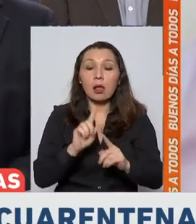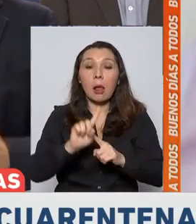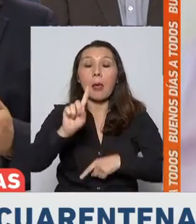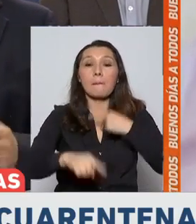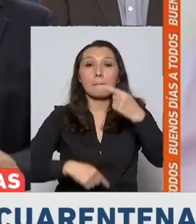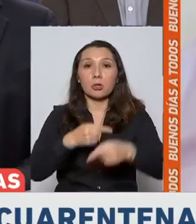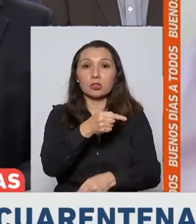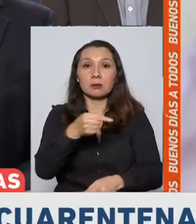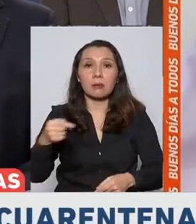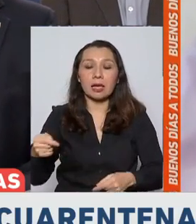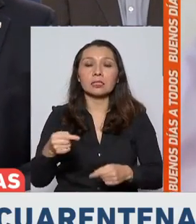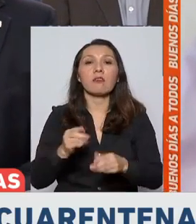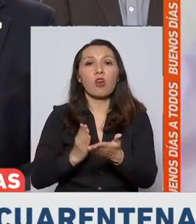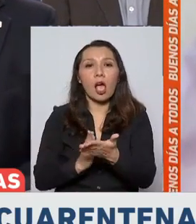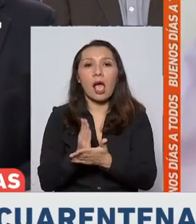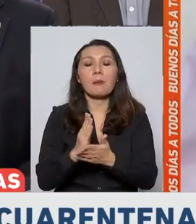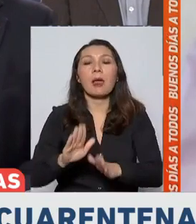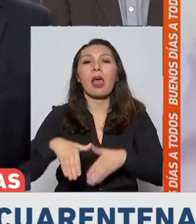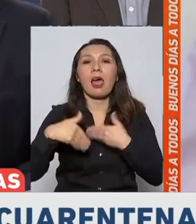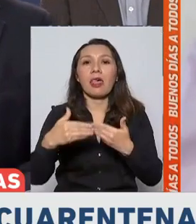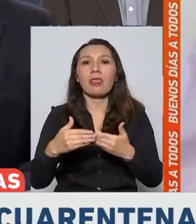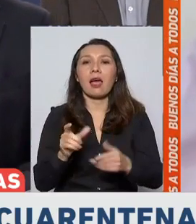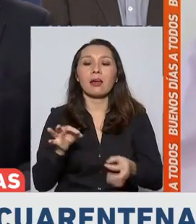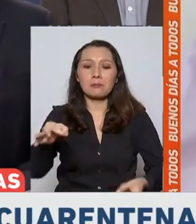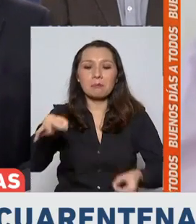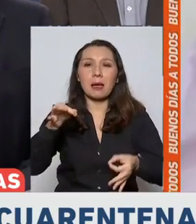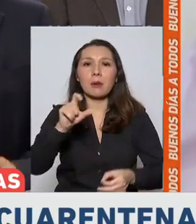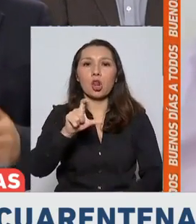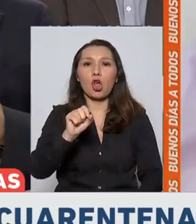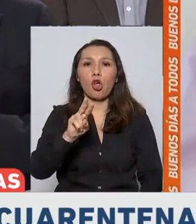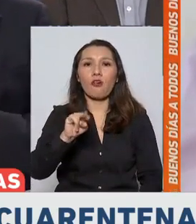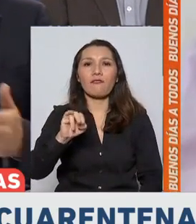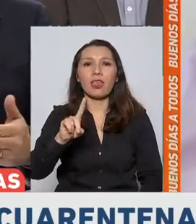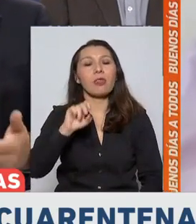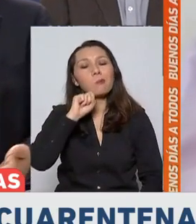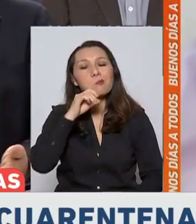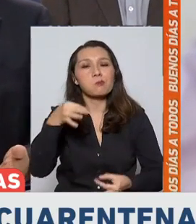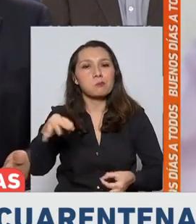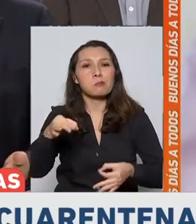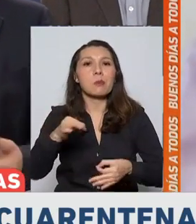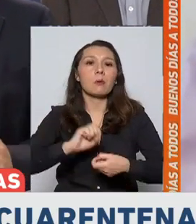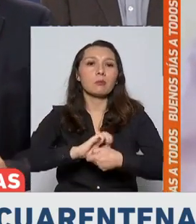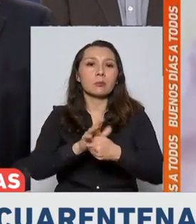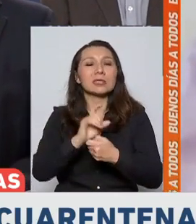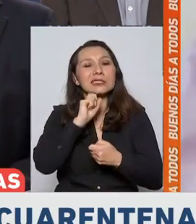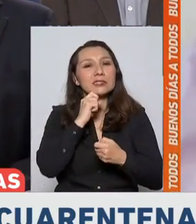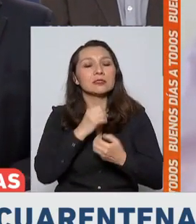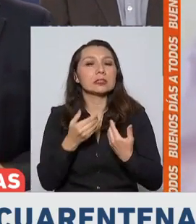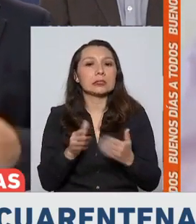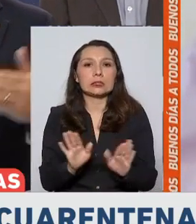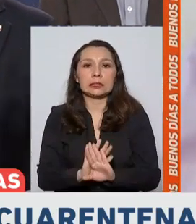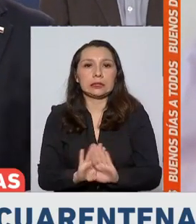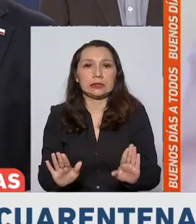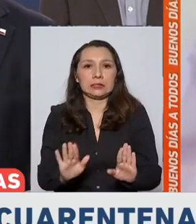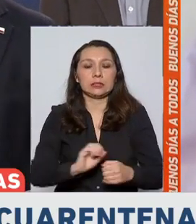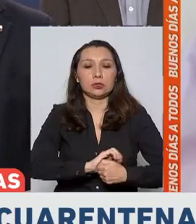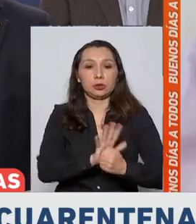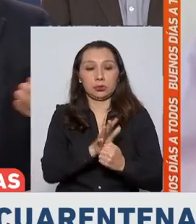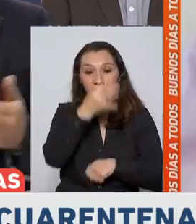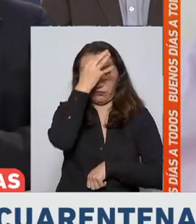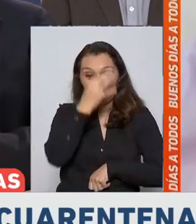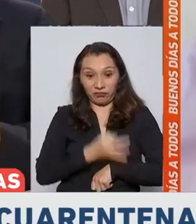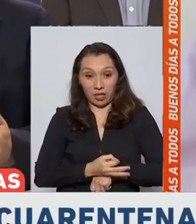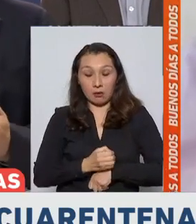próxima semana vamos a empezar a entregar el carnet COVID en primera instancia precisamente para estas personas que tuvieron